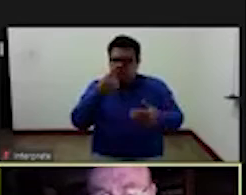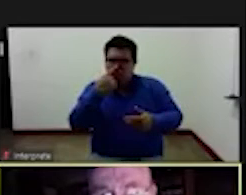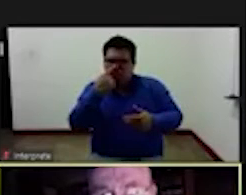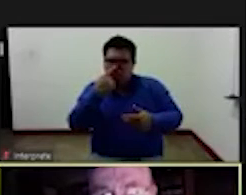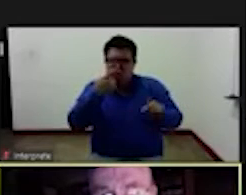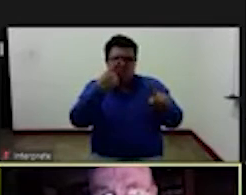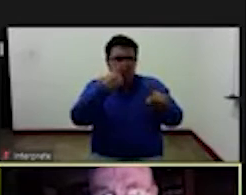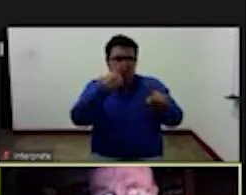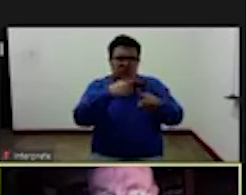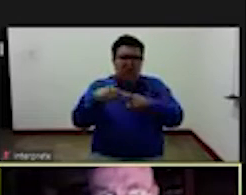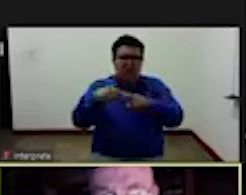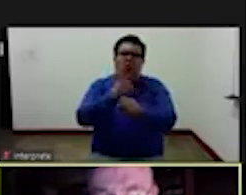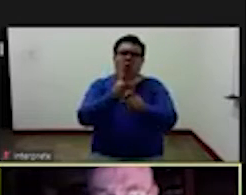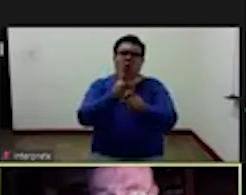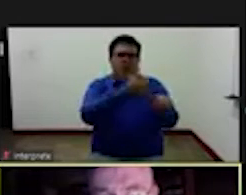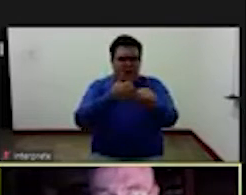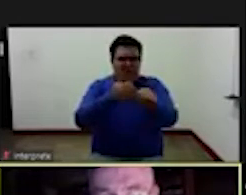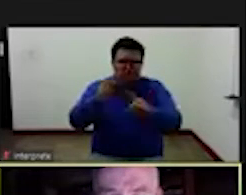obras y